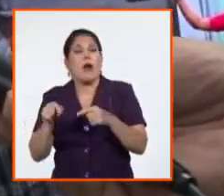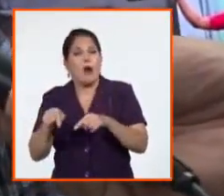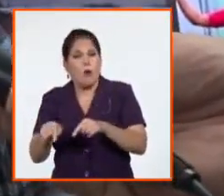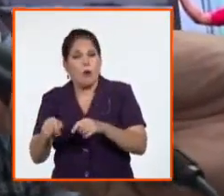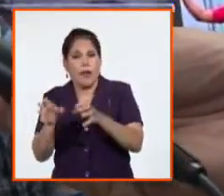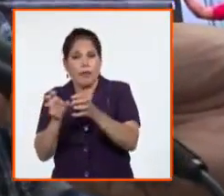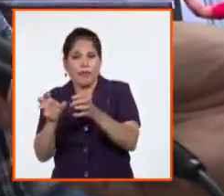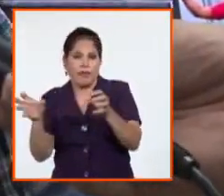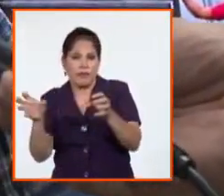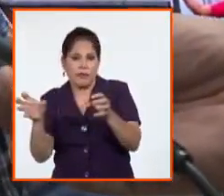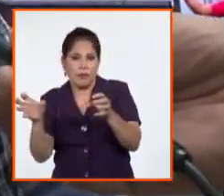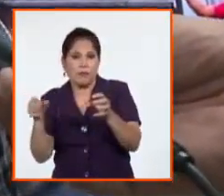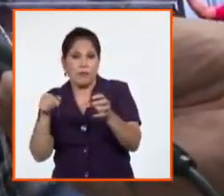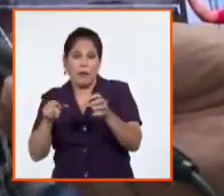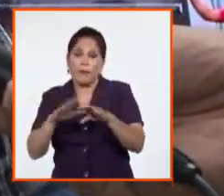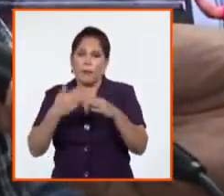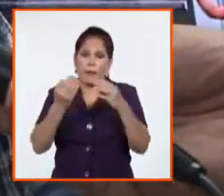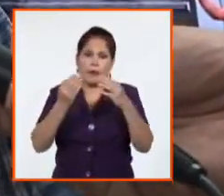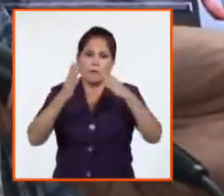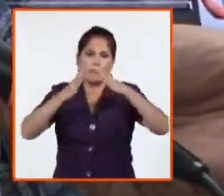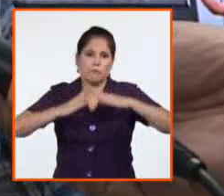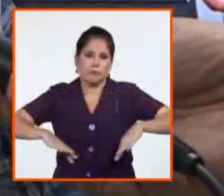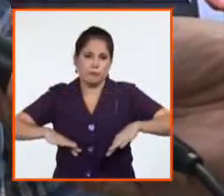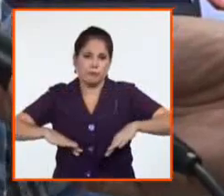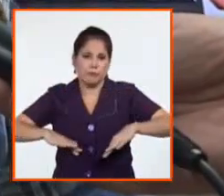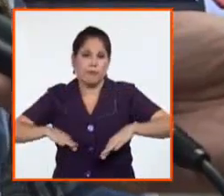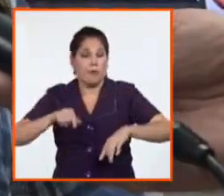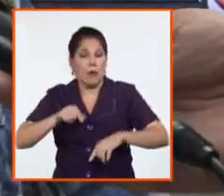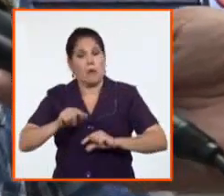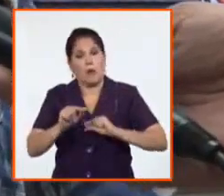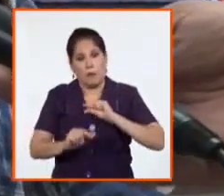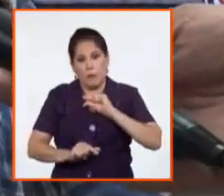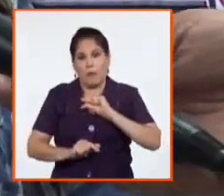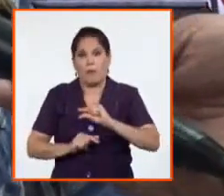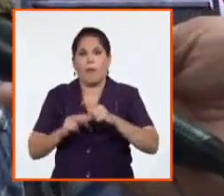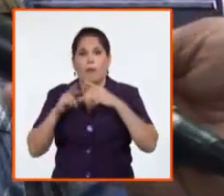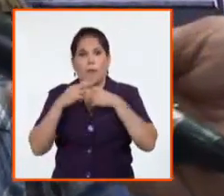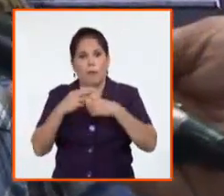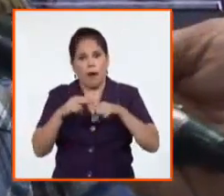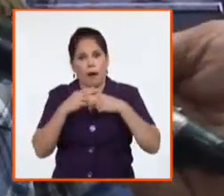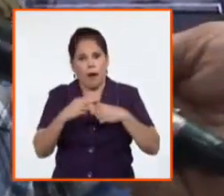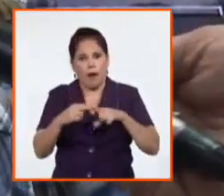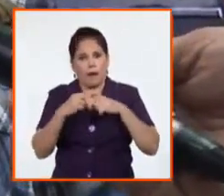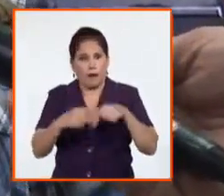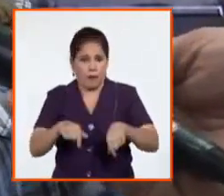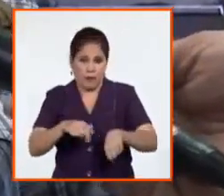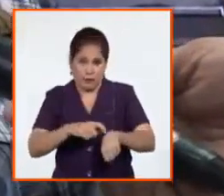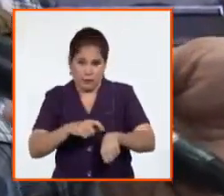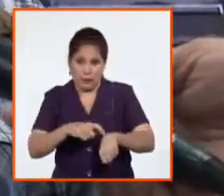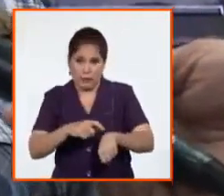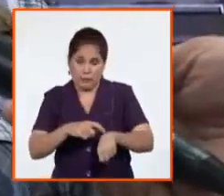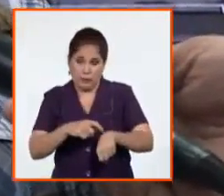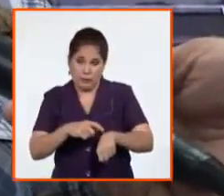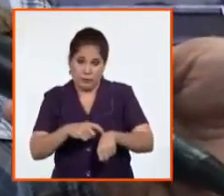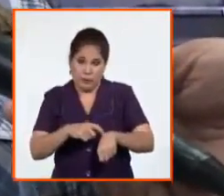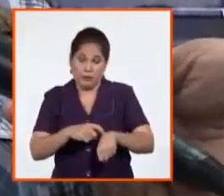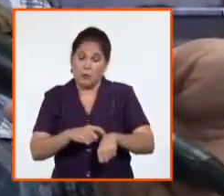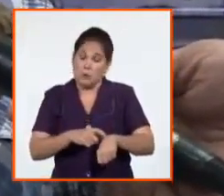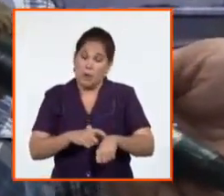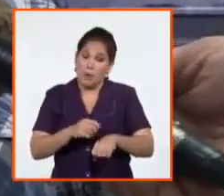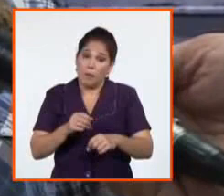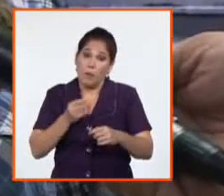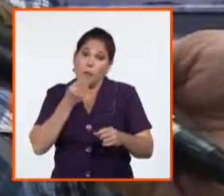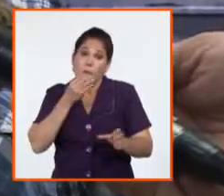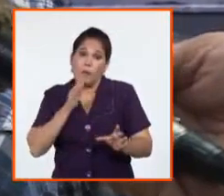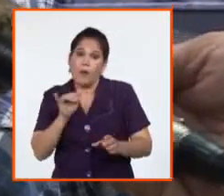división primeramente del sistema y posteriormente la caída total del sistema. Y bueno, estamos en el proceso de esa restauración que estamos haciendo en este momento, y vamos